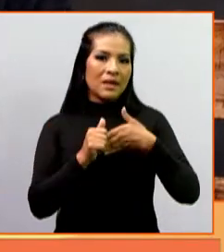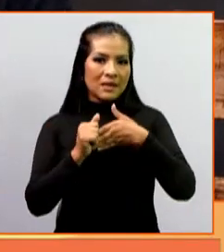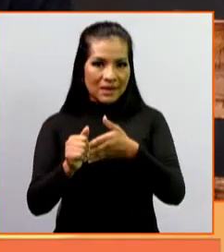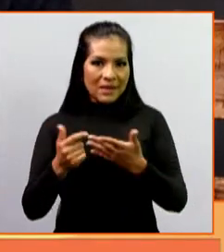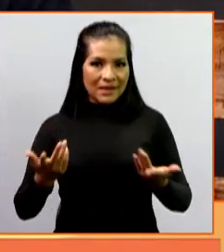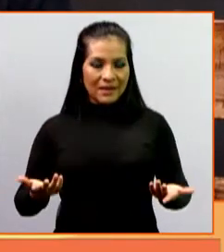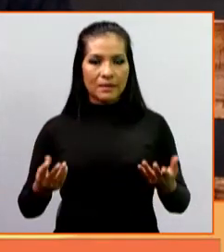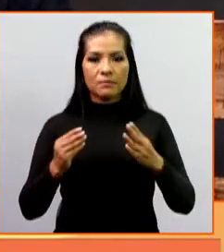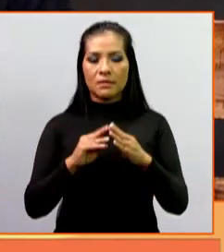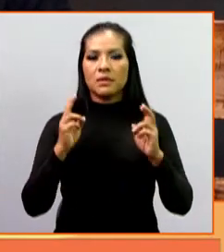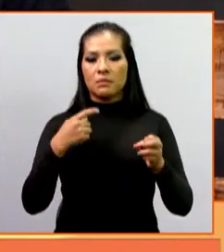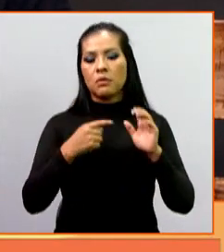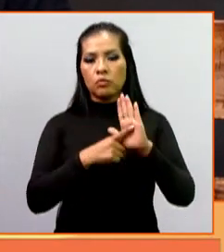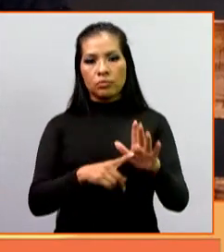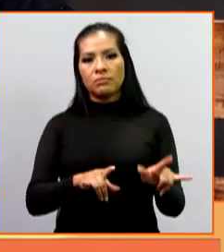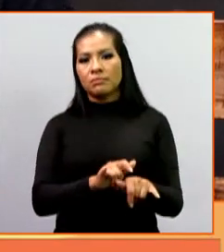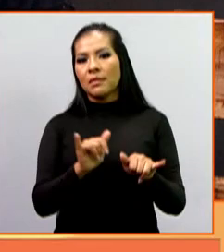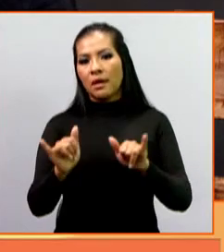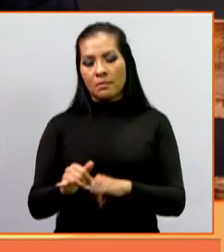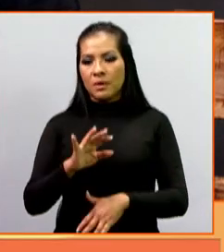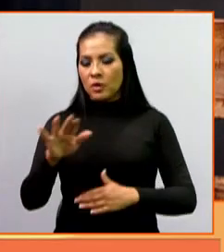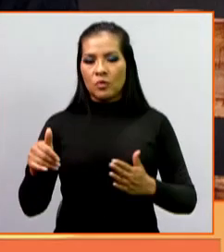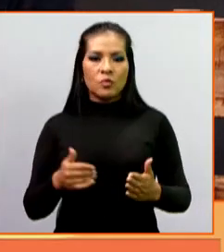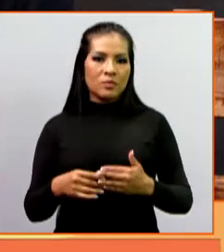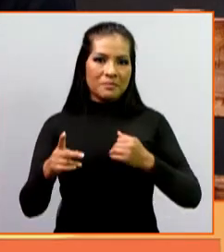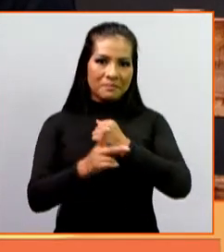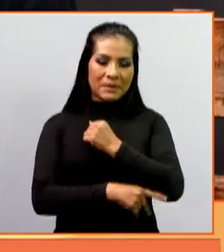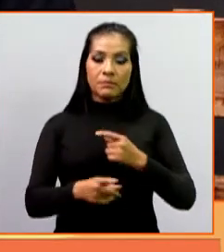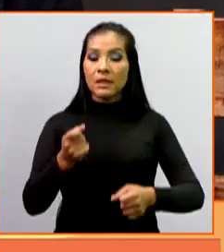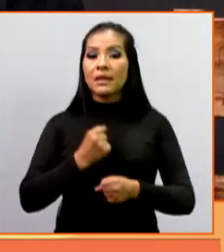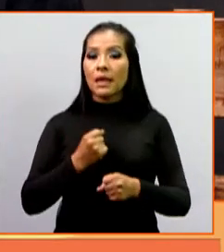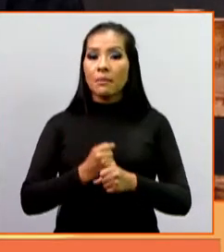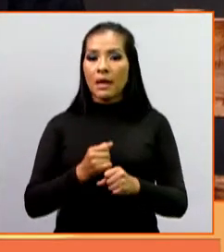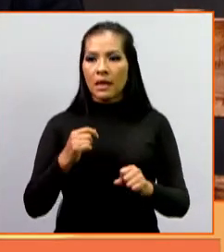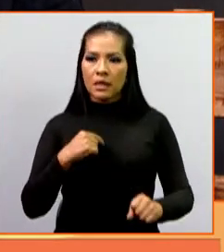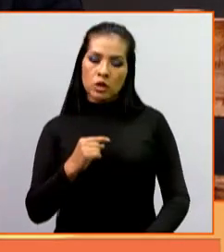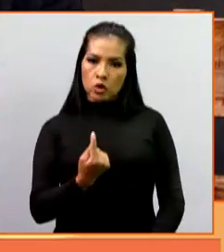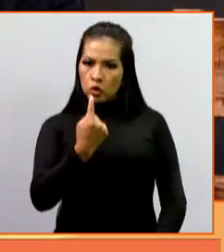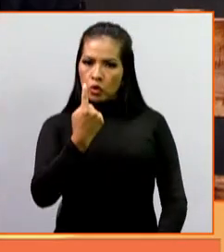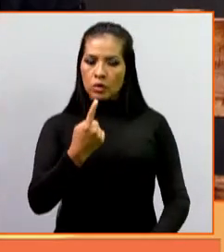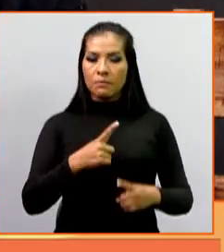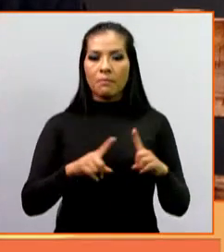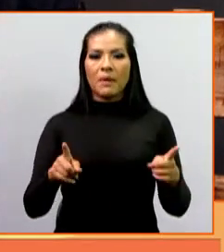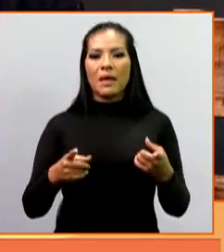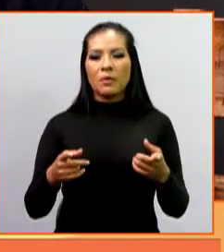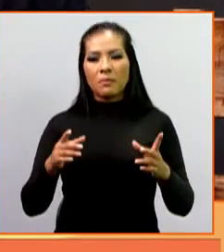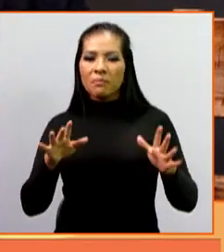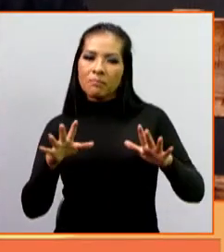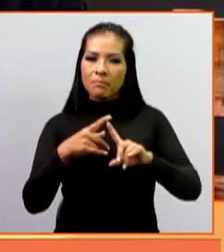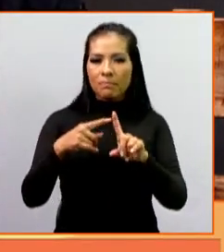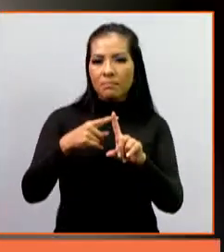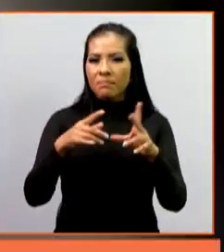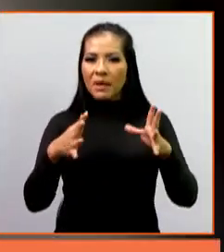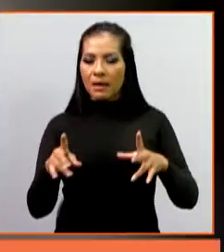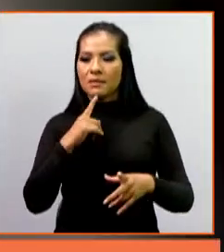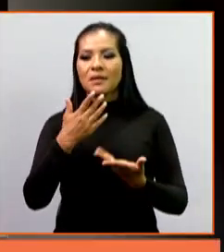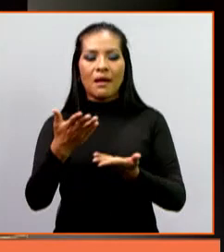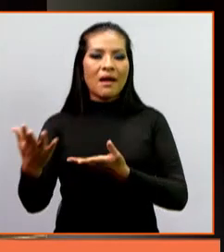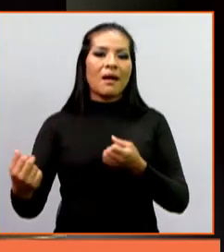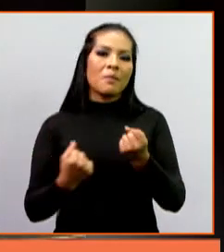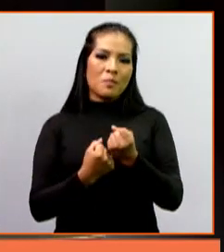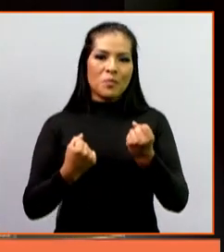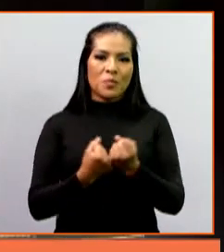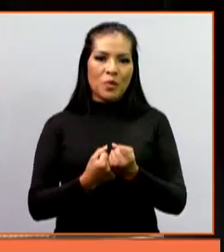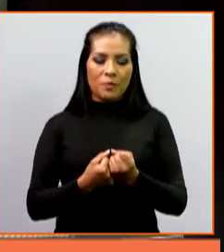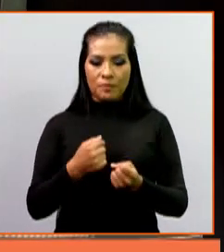y nuestra escenógrafa, que es Nabila Gozaín. Entonces, en realidad, uno trabaja solo, pero más o menos. La asistencia es de Julieta Costa, que es otra compañera. O sea, es como sola,